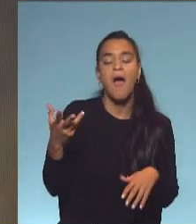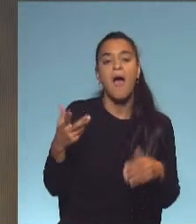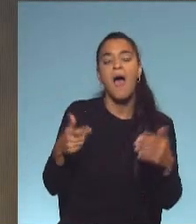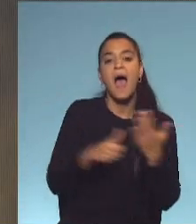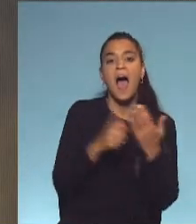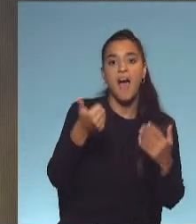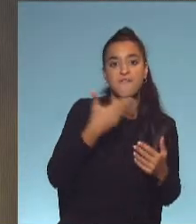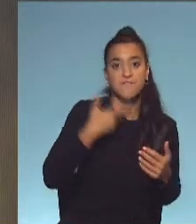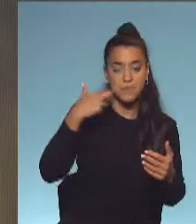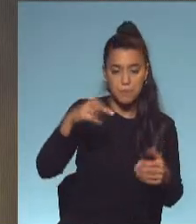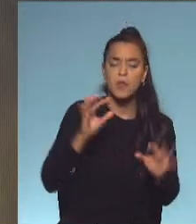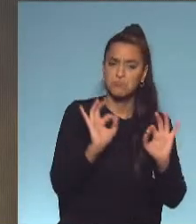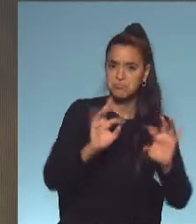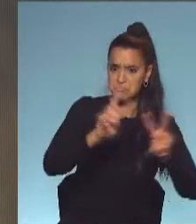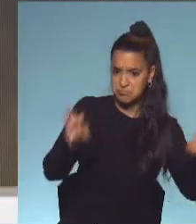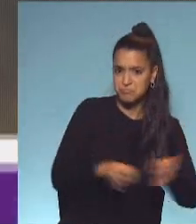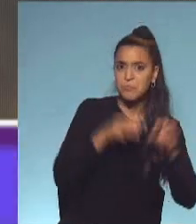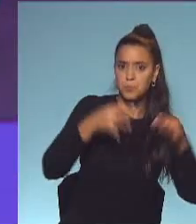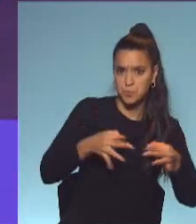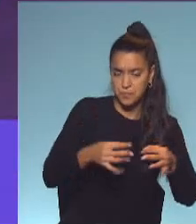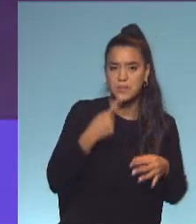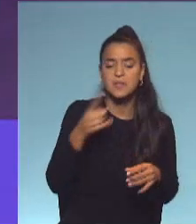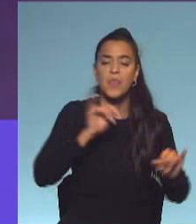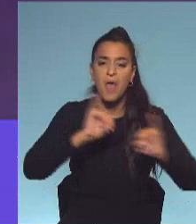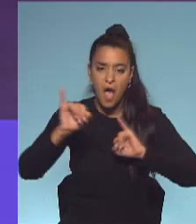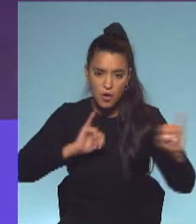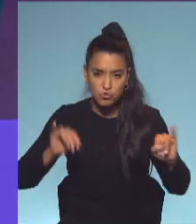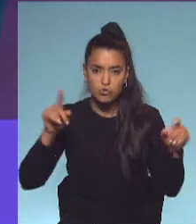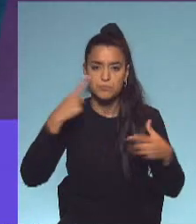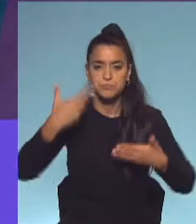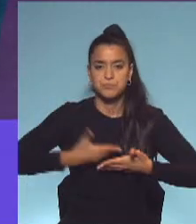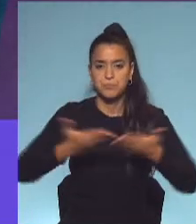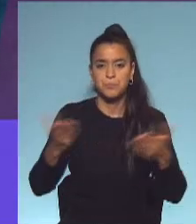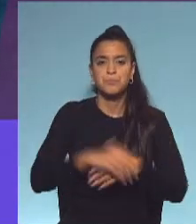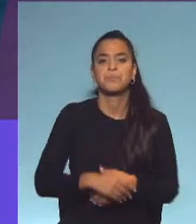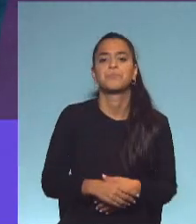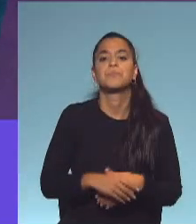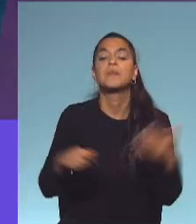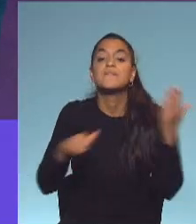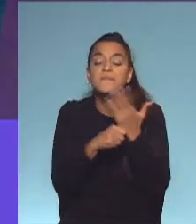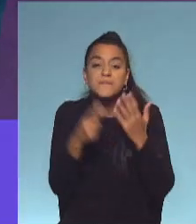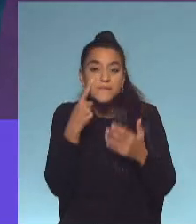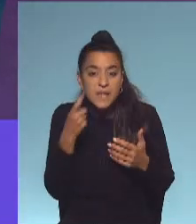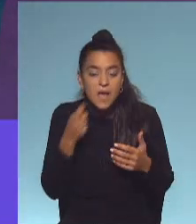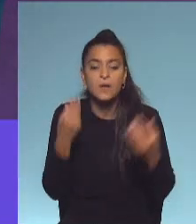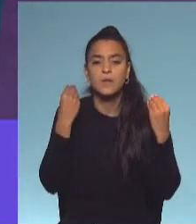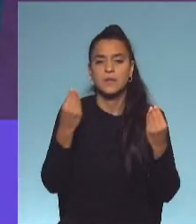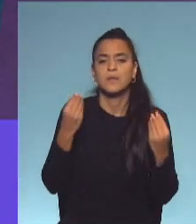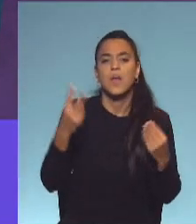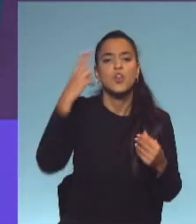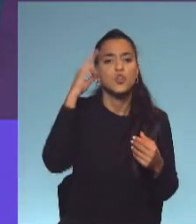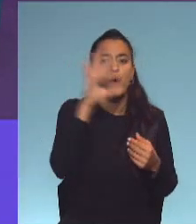expectativas haber hecho esta recaudación. Los últimos datos que tenemos para compartir. Mira, fiscalizaciones. ¿Qué va a hacer